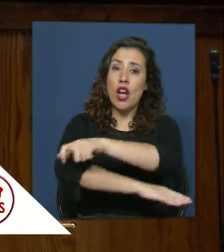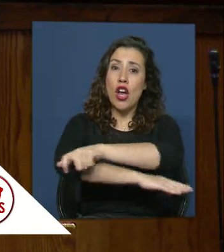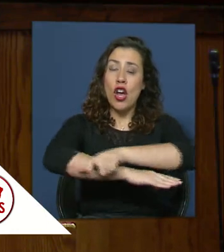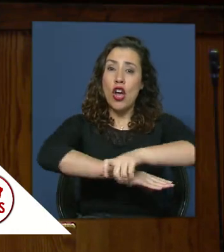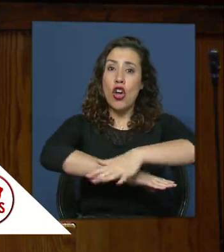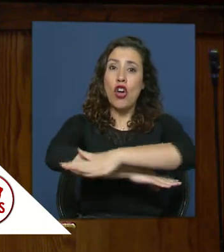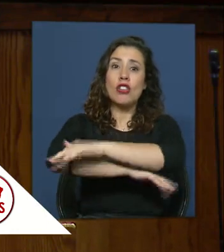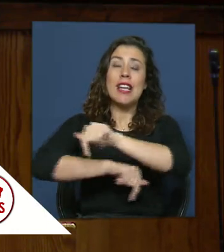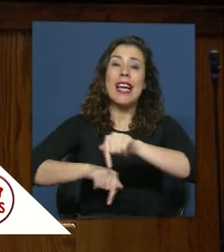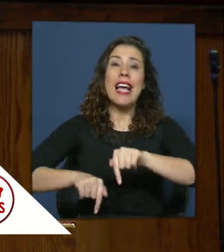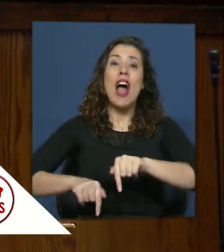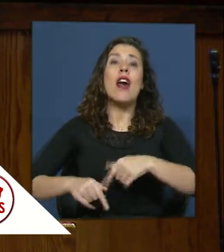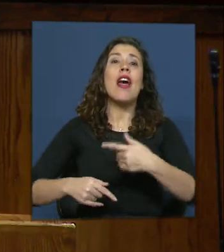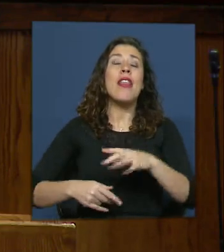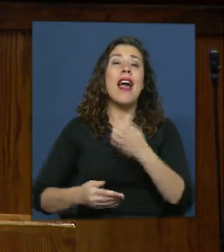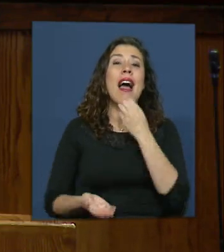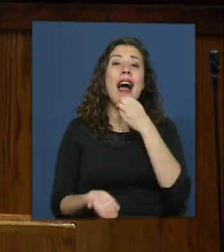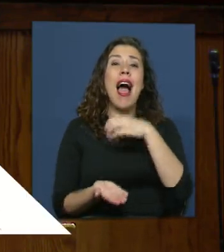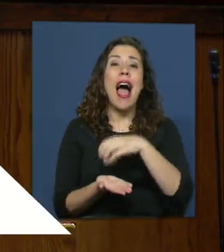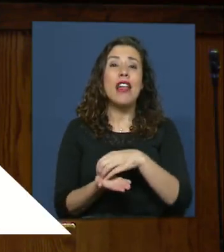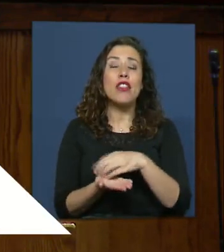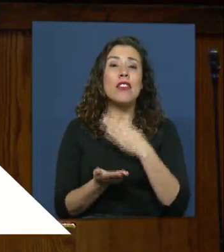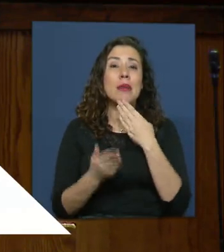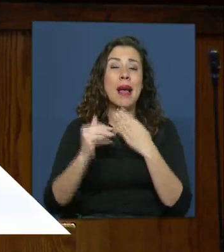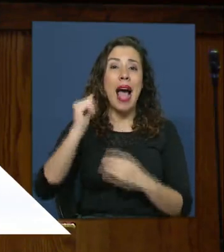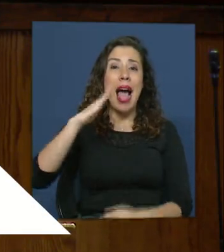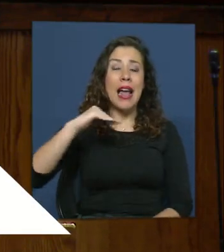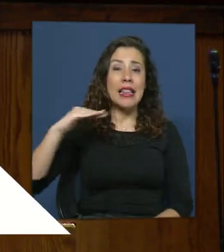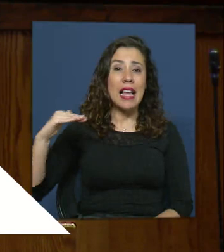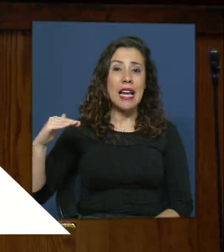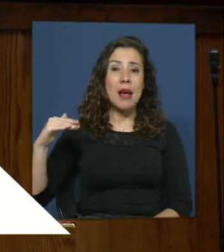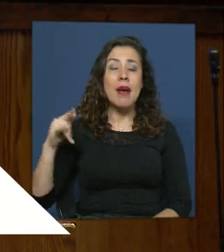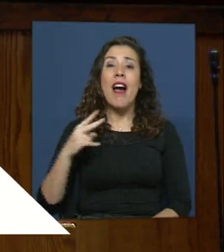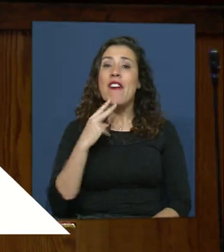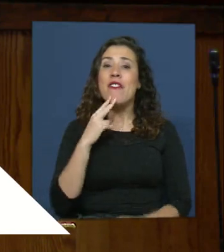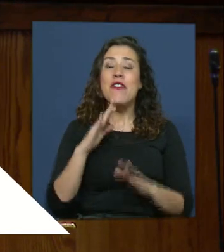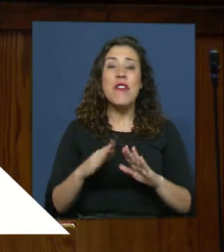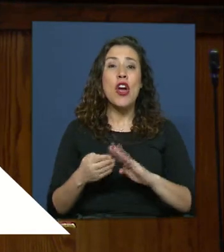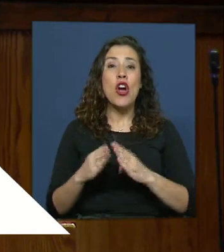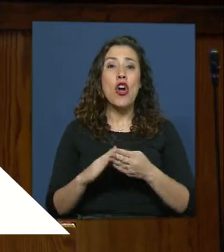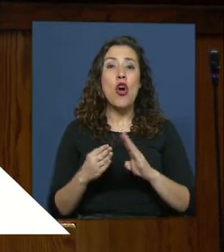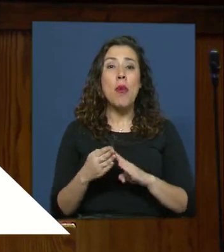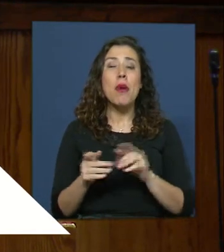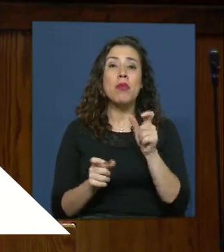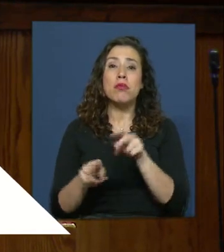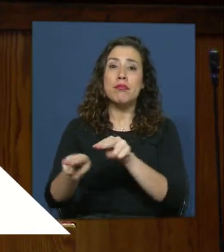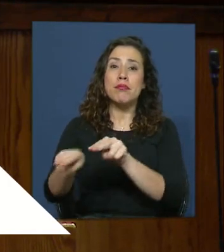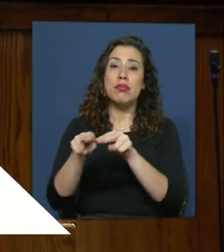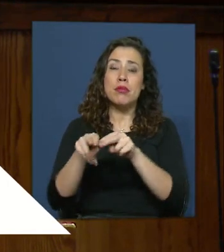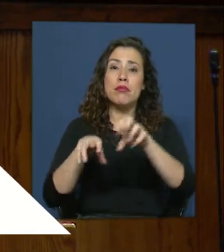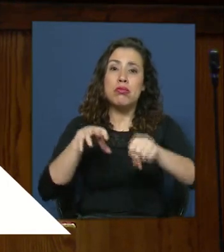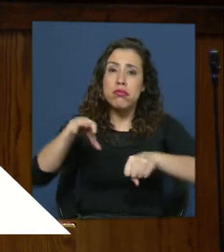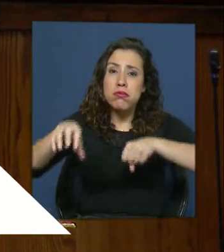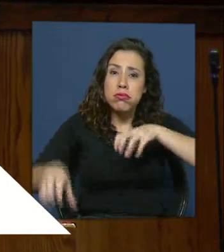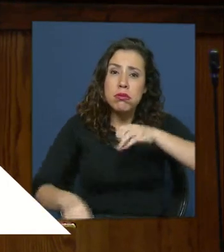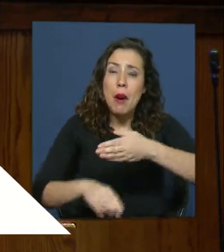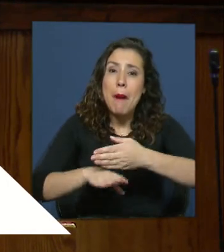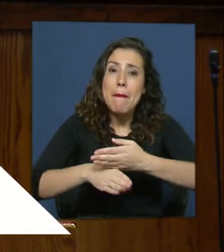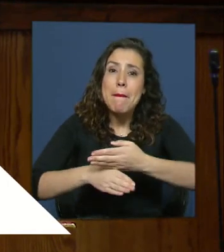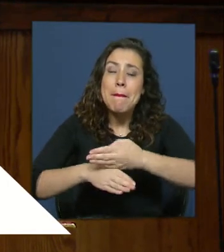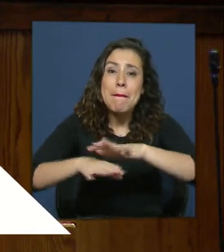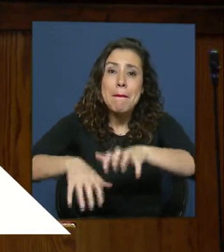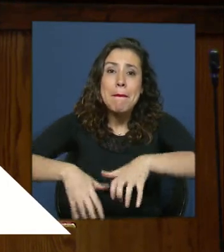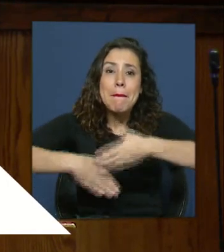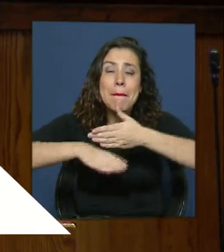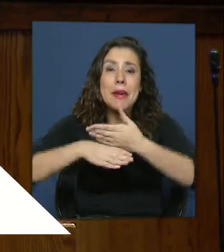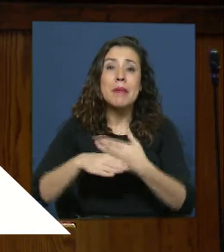que actualmente es la región de Antofagasta y la región de Atacama han estado habitadas por comunidades de cazadores, recolectores, pescadores desde hace